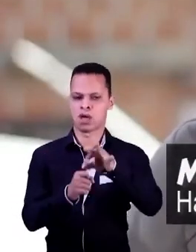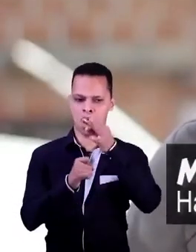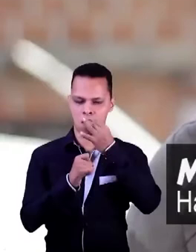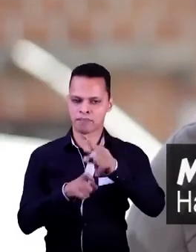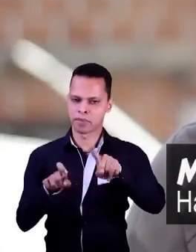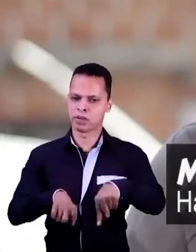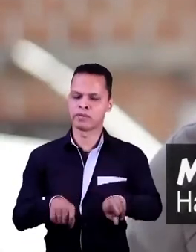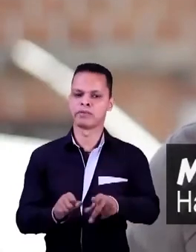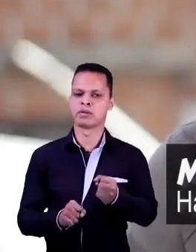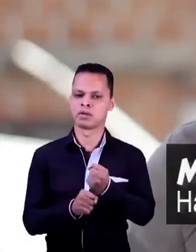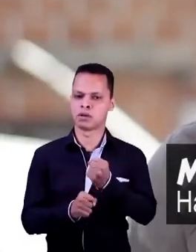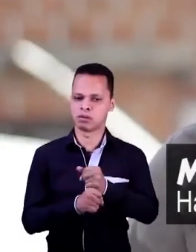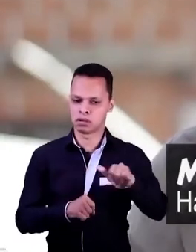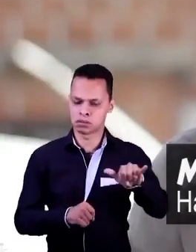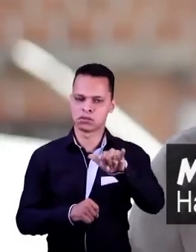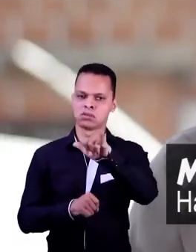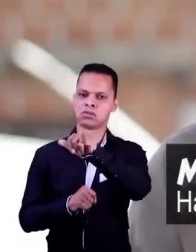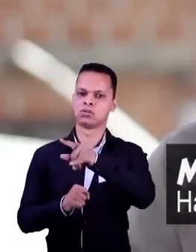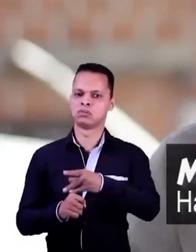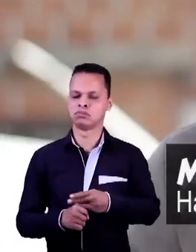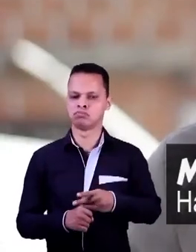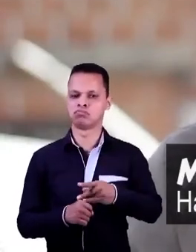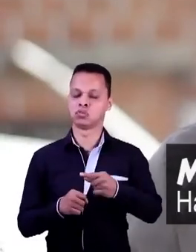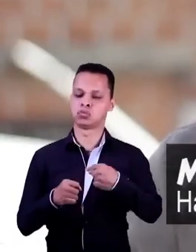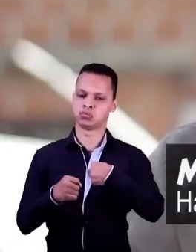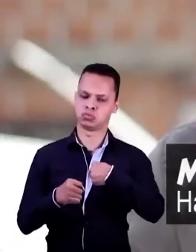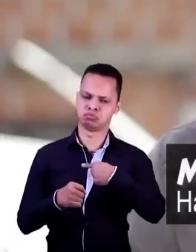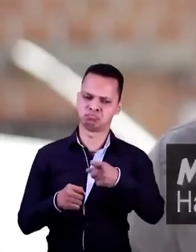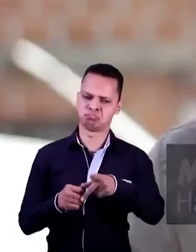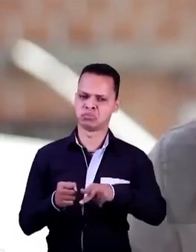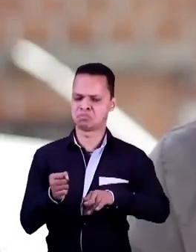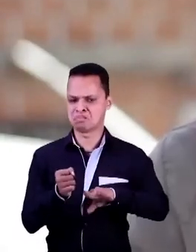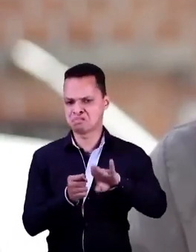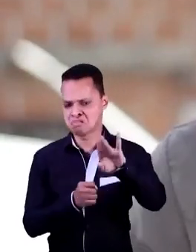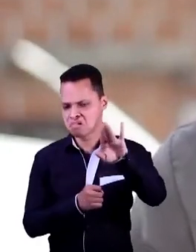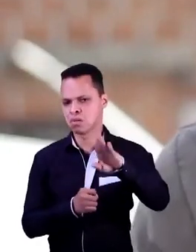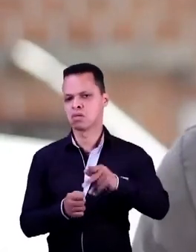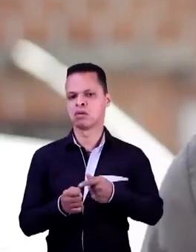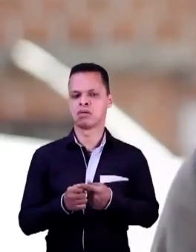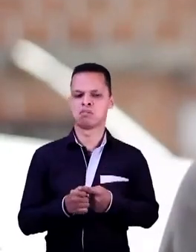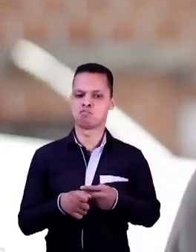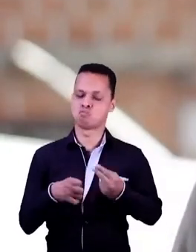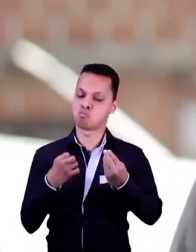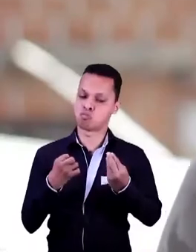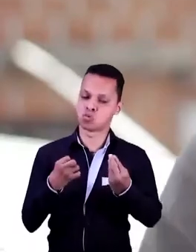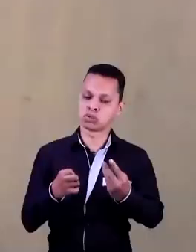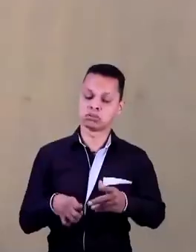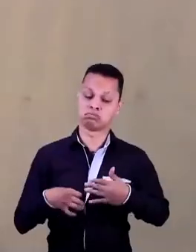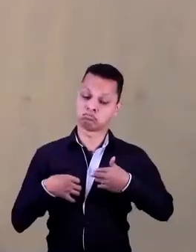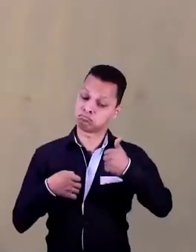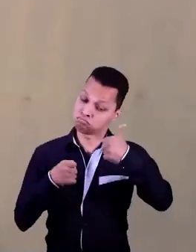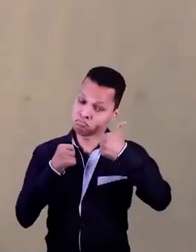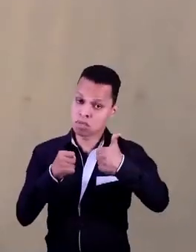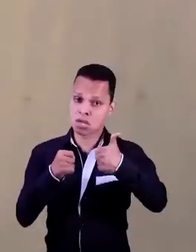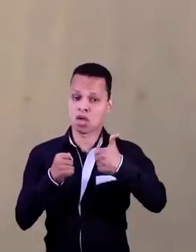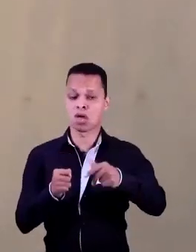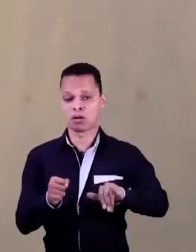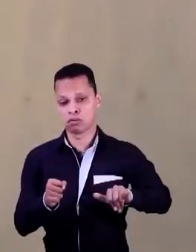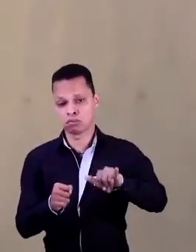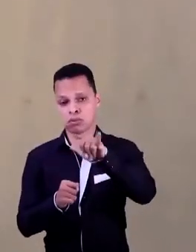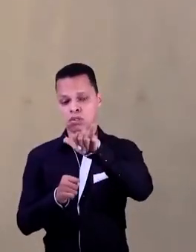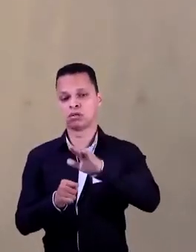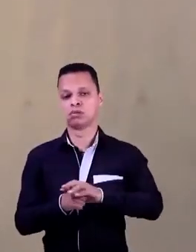también trabaja con excursiones. He tenido la oportunidad de salir con él en varias ocasiones y me ha ido muy bien en